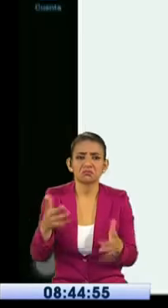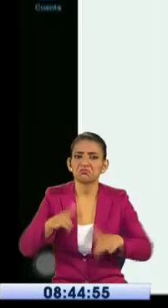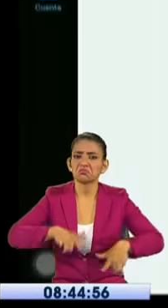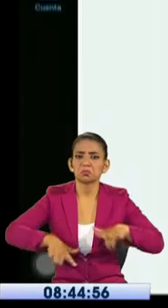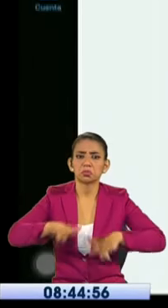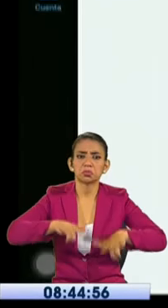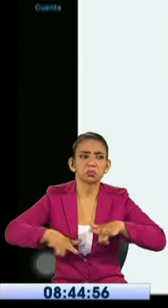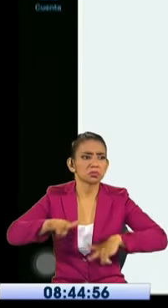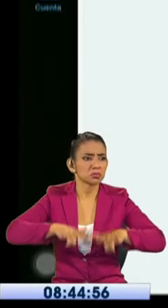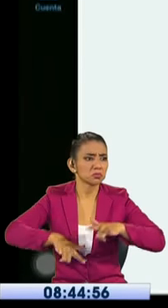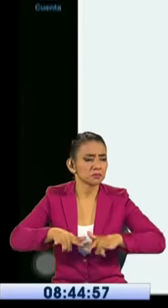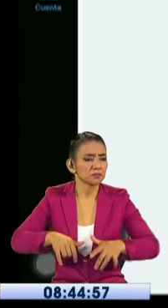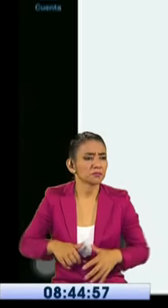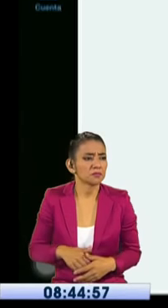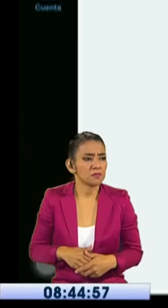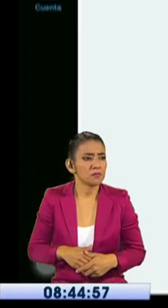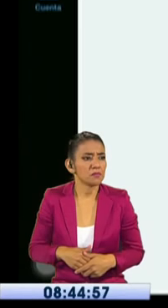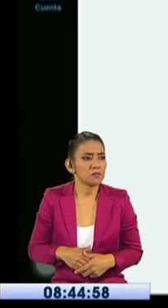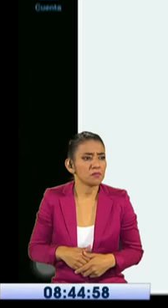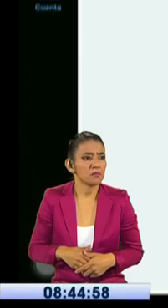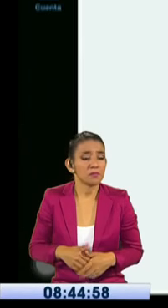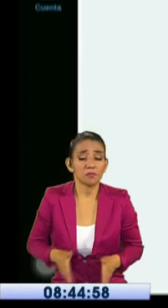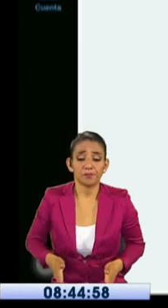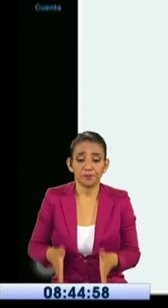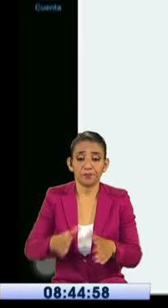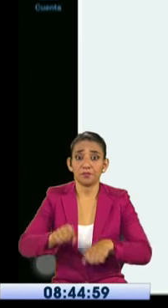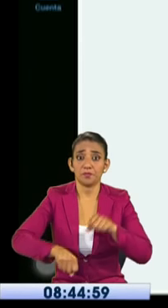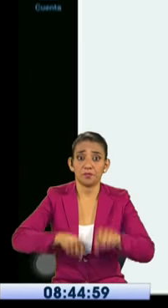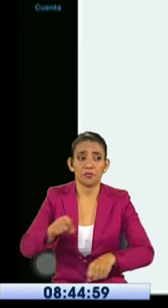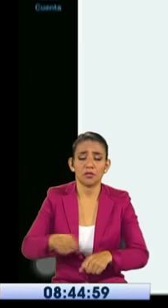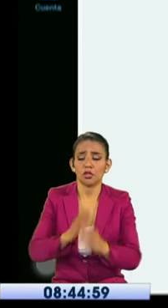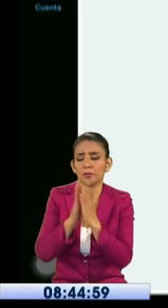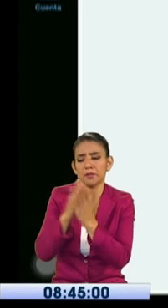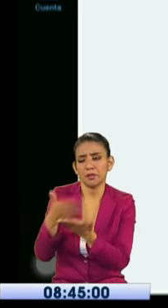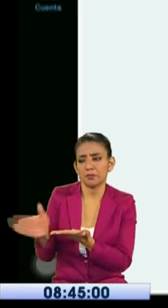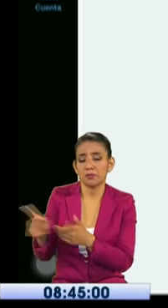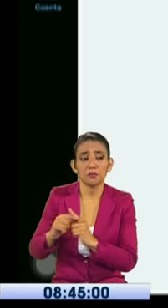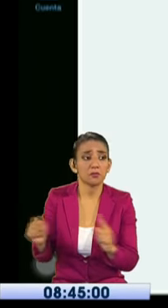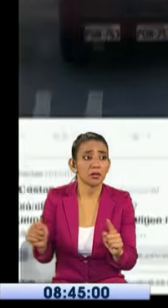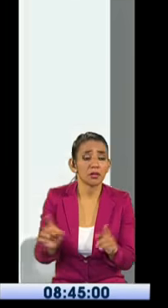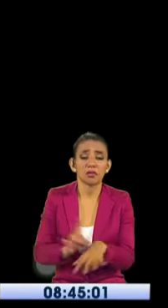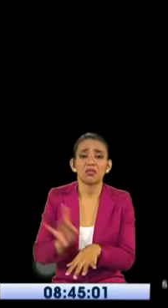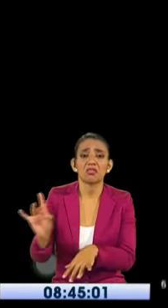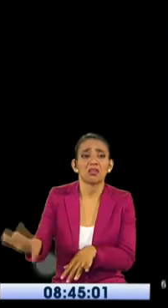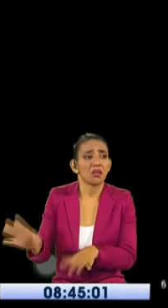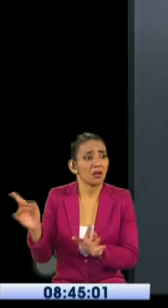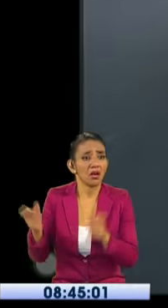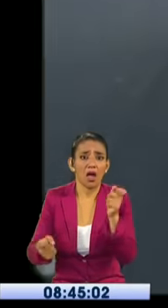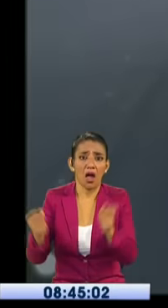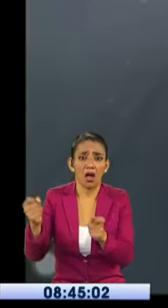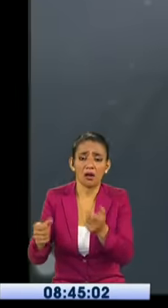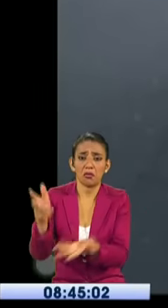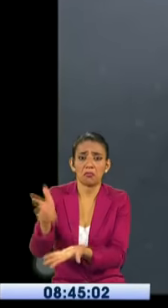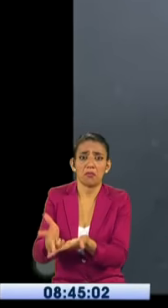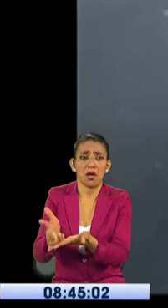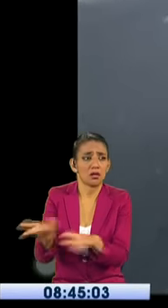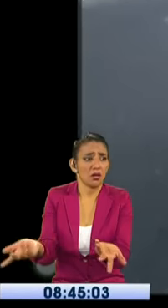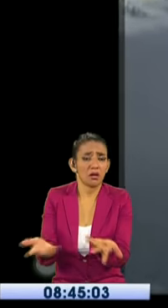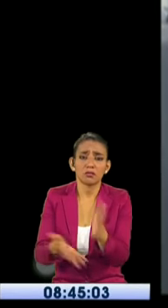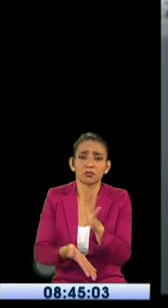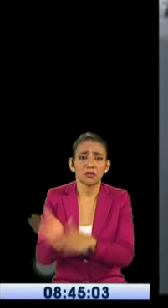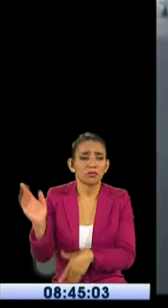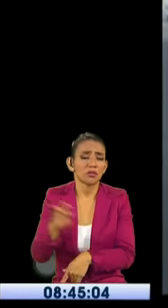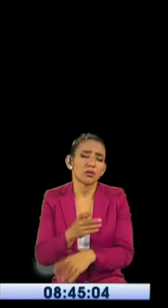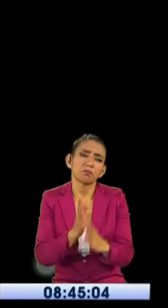ambulantes. Acá nos dicen, en la ciclovía, le solicité que se retire y solo se fue dejando el carro parqueado.